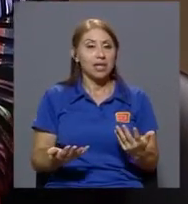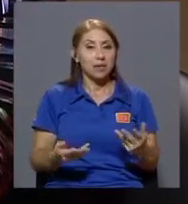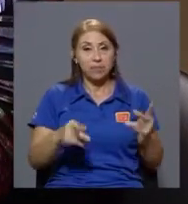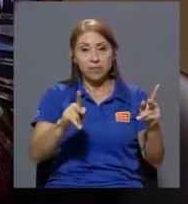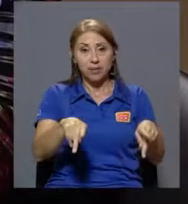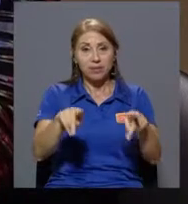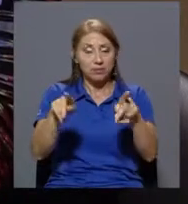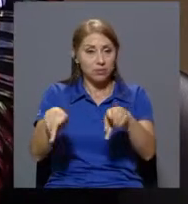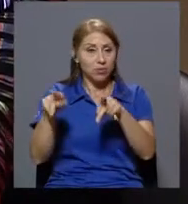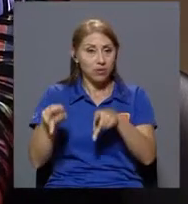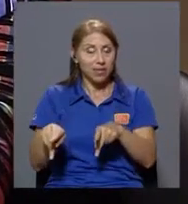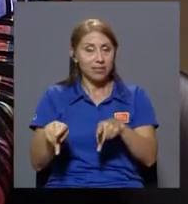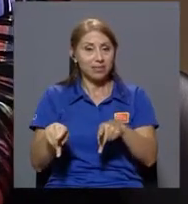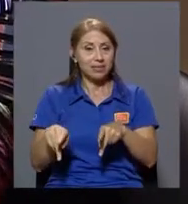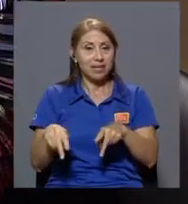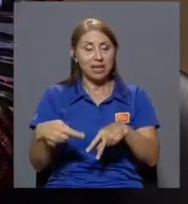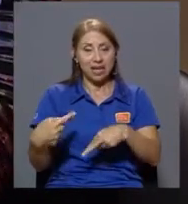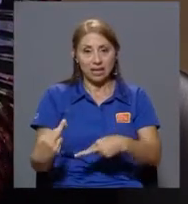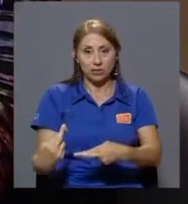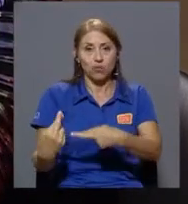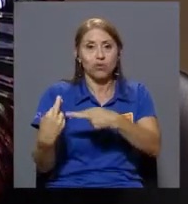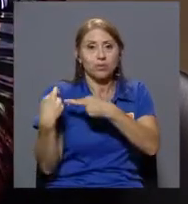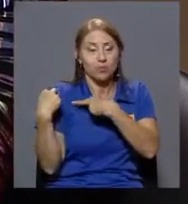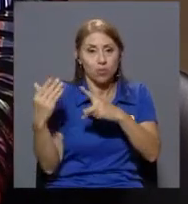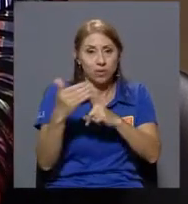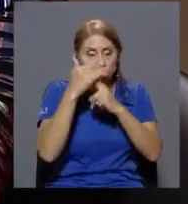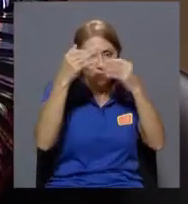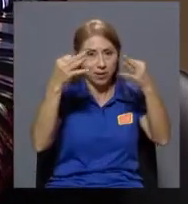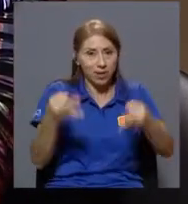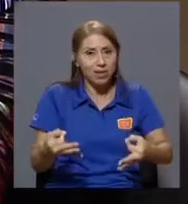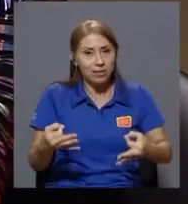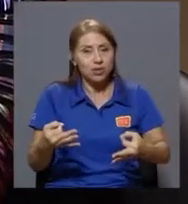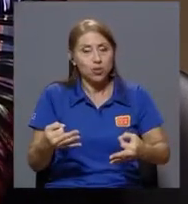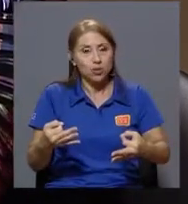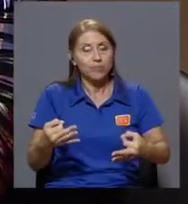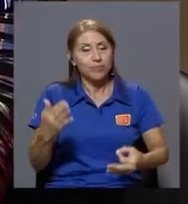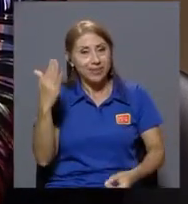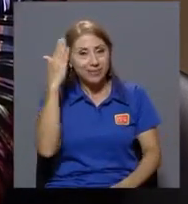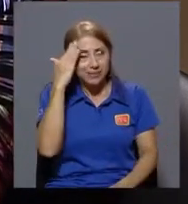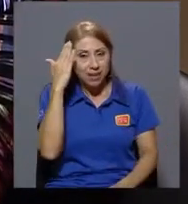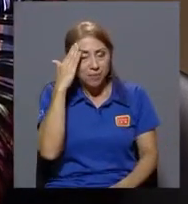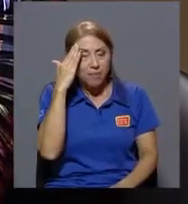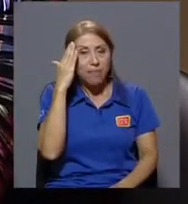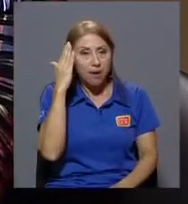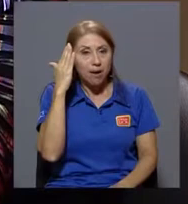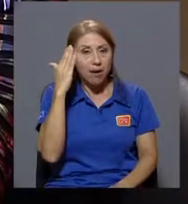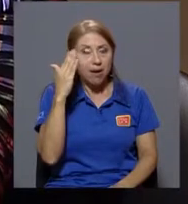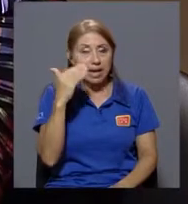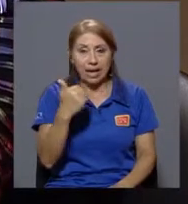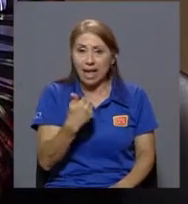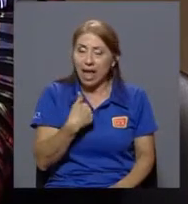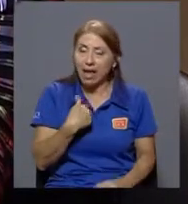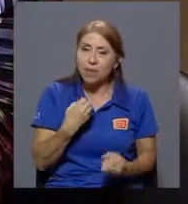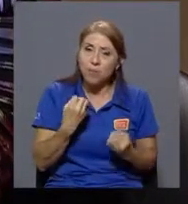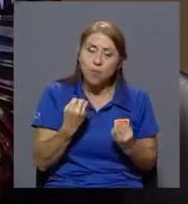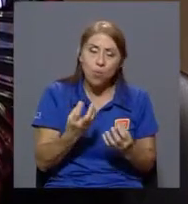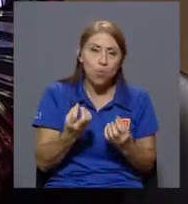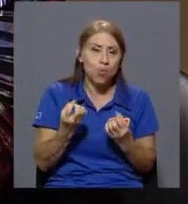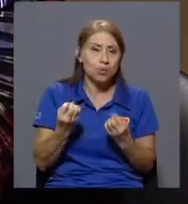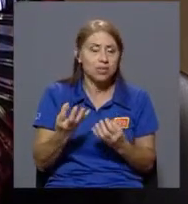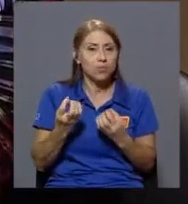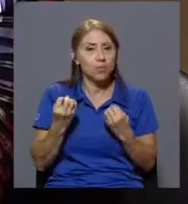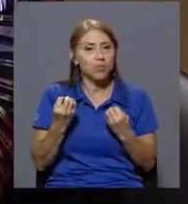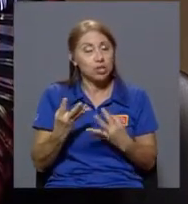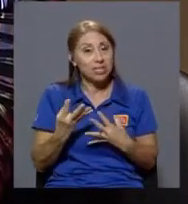les corresponde ahora tomar la decisión sepan que hay muchísimo, muchísimo